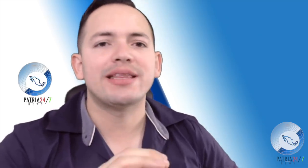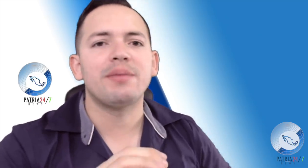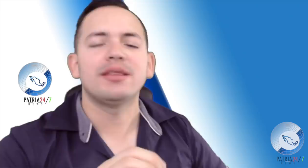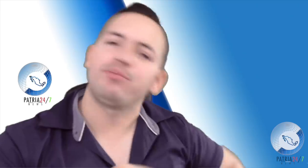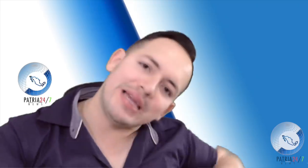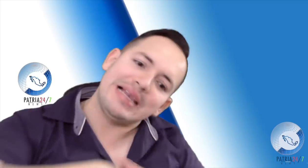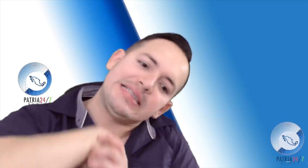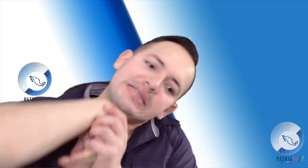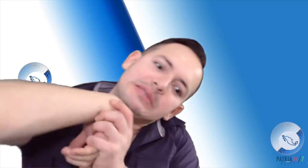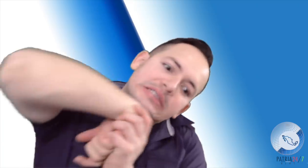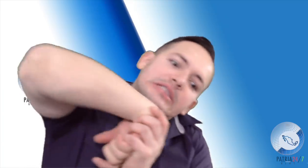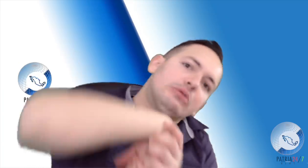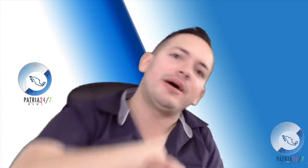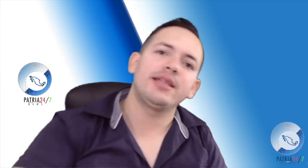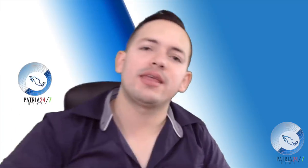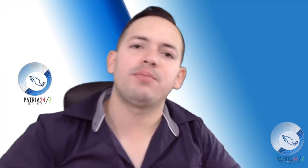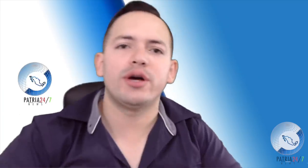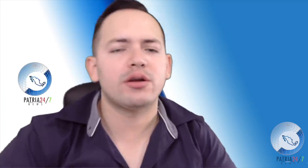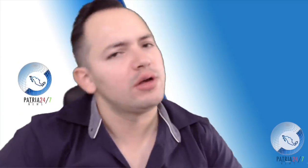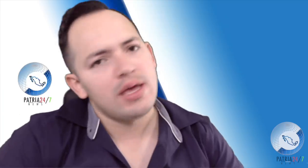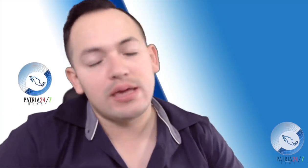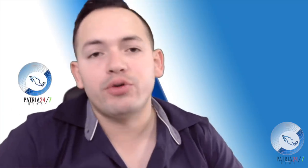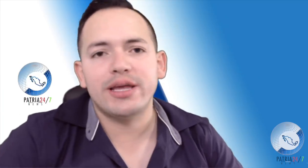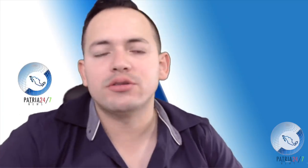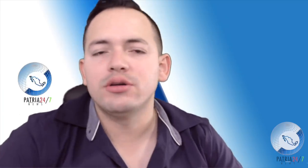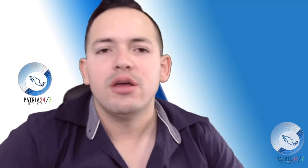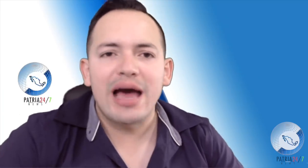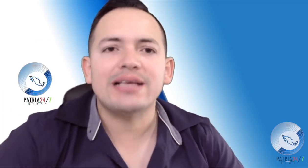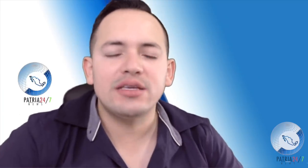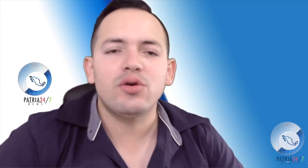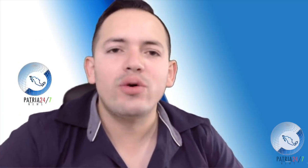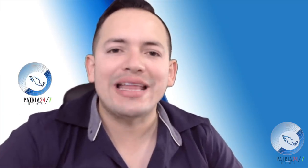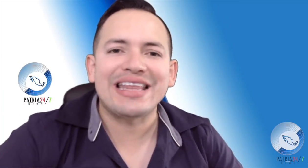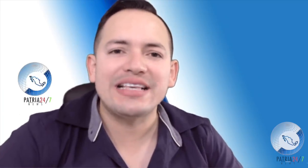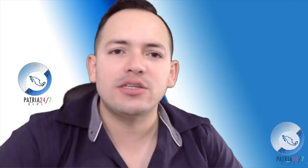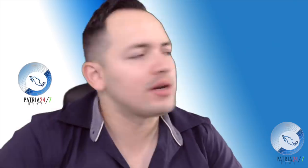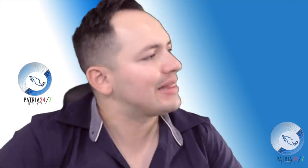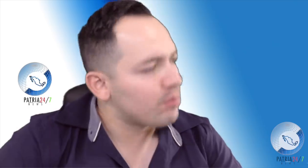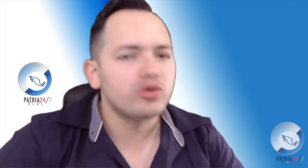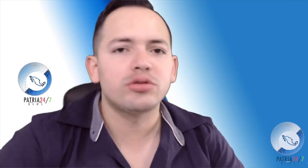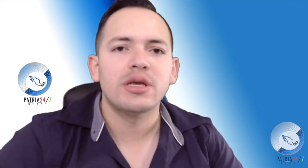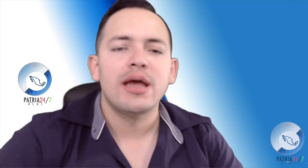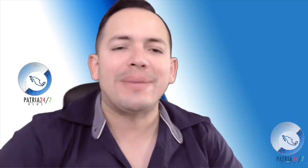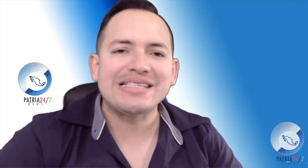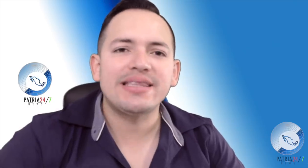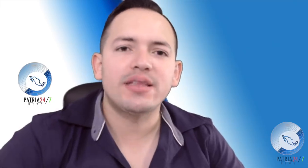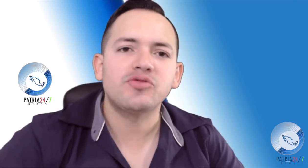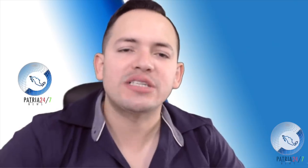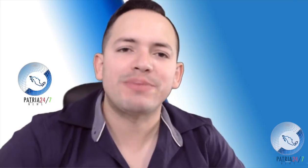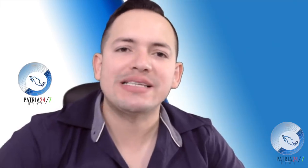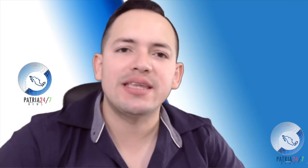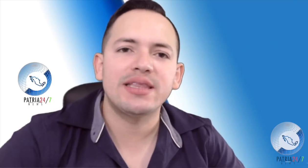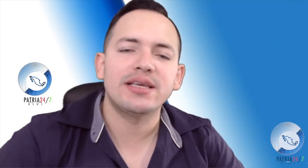pues prácticamente porque les llegaban haciendo manita de puerco. Y por eso ha sido una tradición de muchos